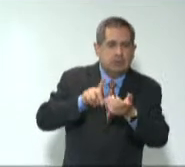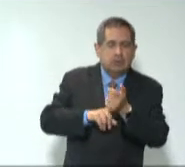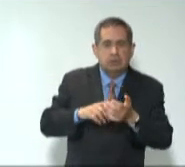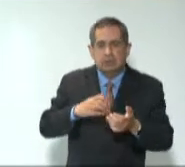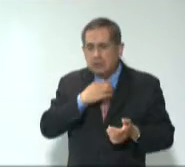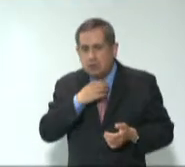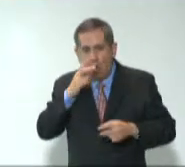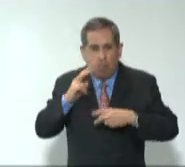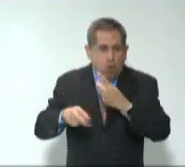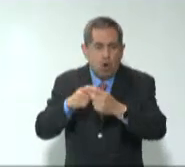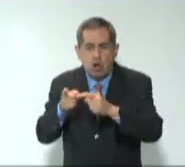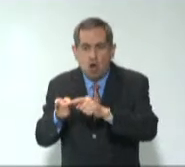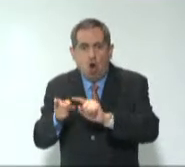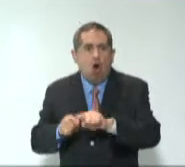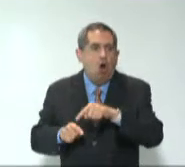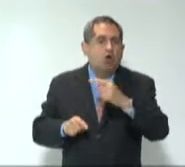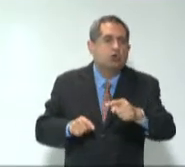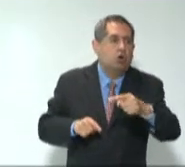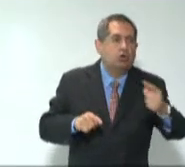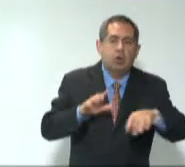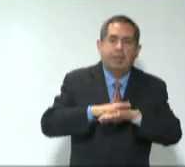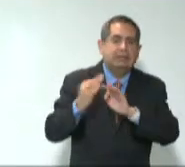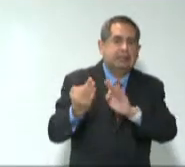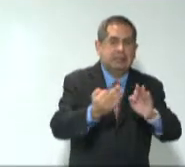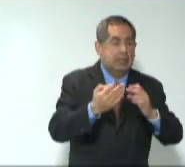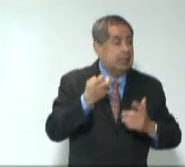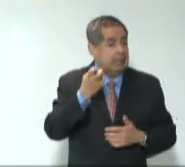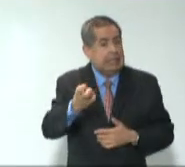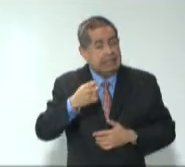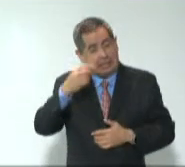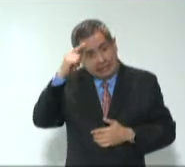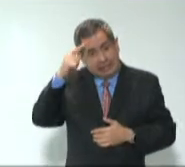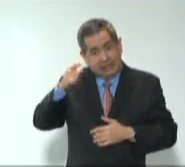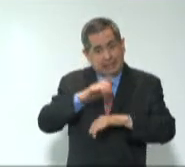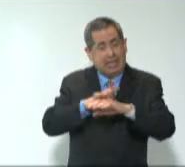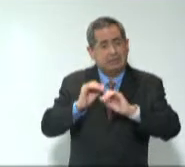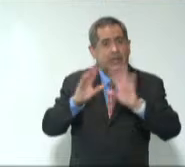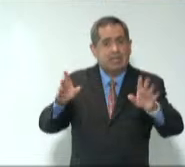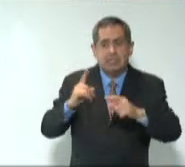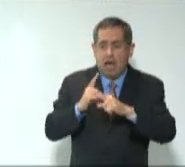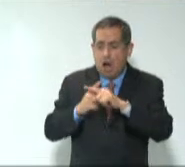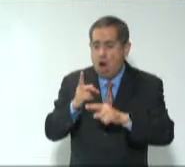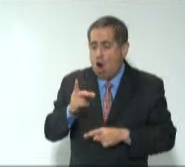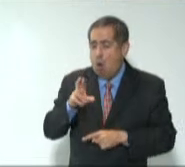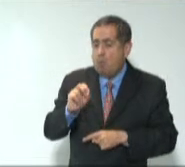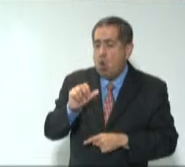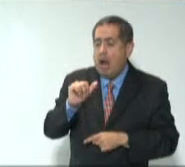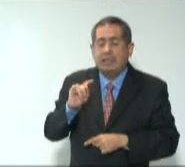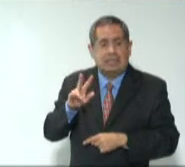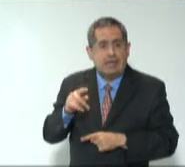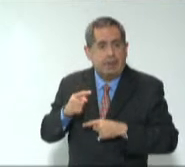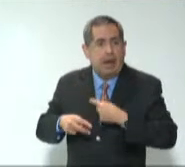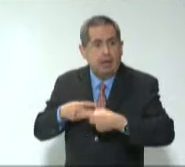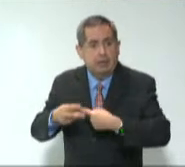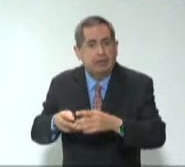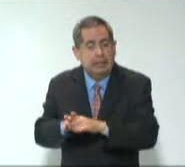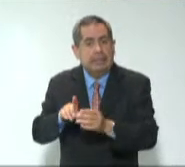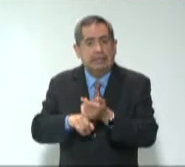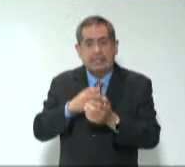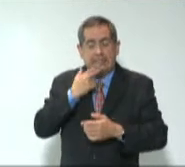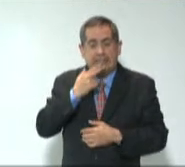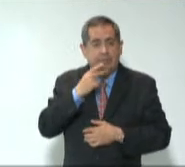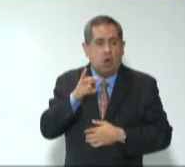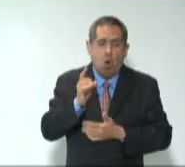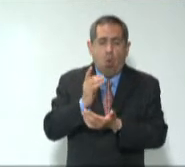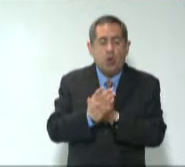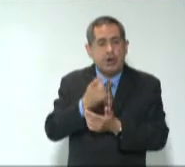parair ir al siguiente que me quede más cerca todo este tipo de transparencia proactiva nos ha dejado la lección que no solamente debe